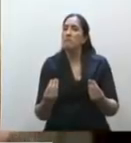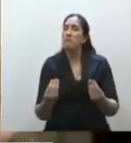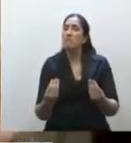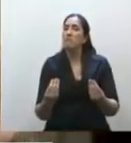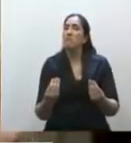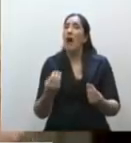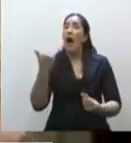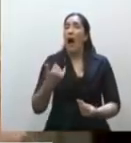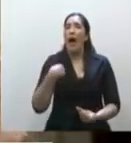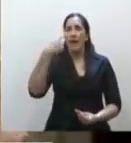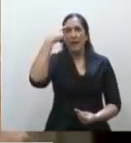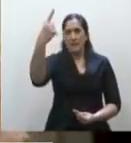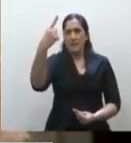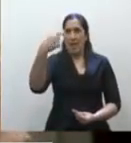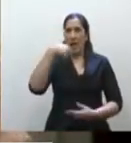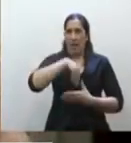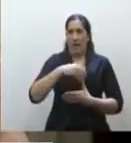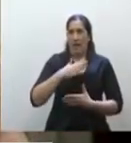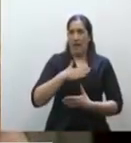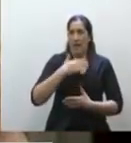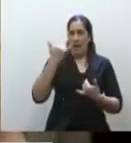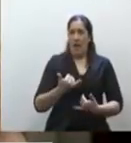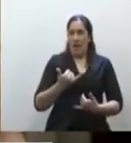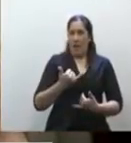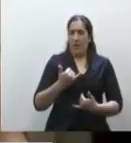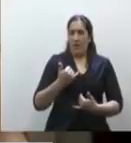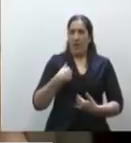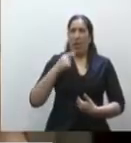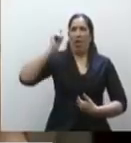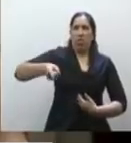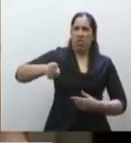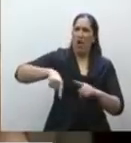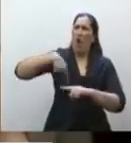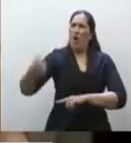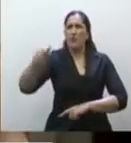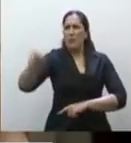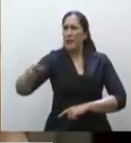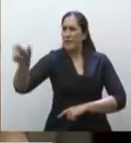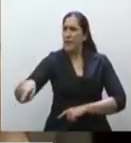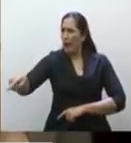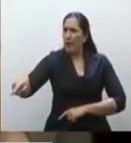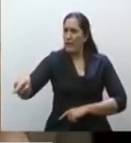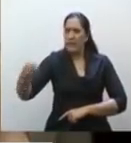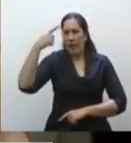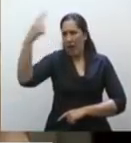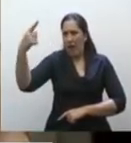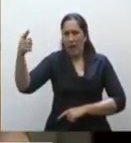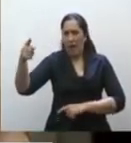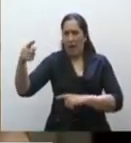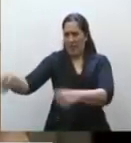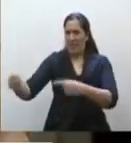las convicciones que queremos nosotros se ejercen sobre otras personas que no tienen esas convicciones.